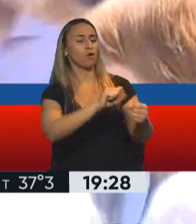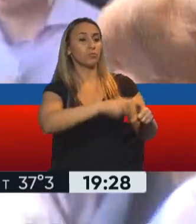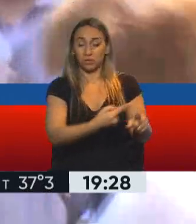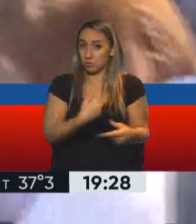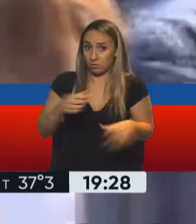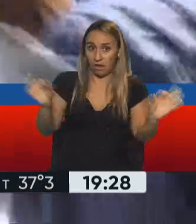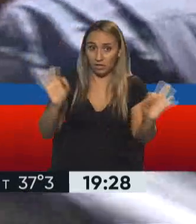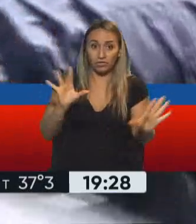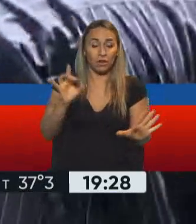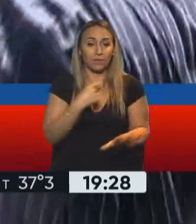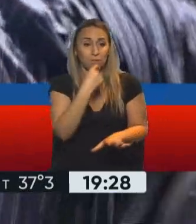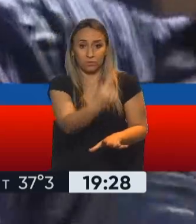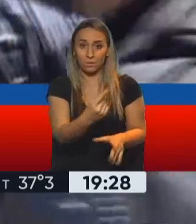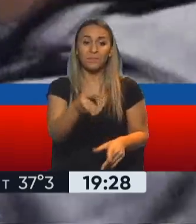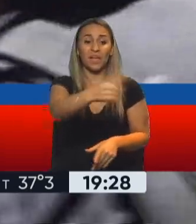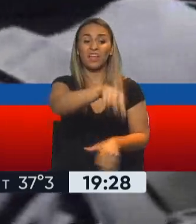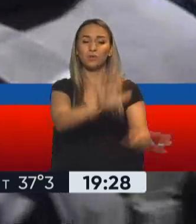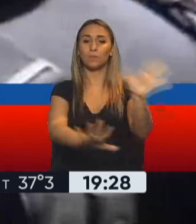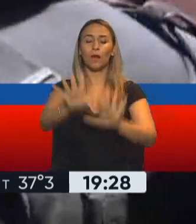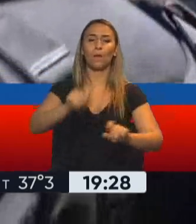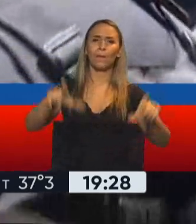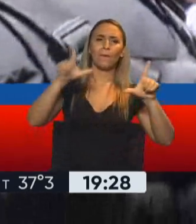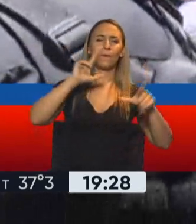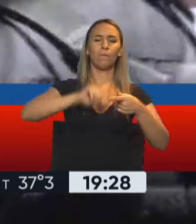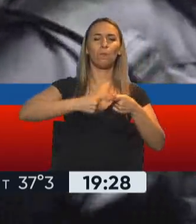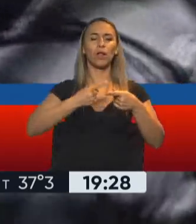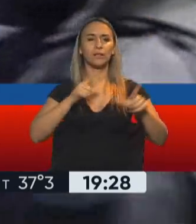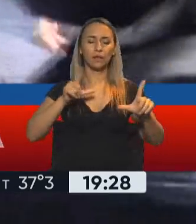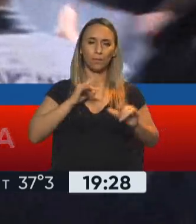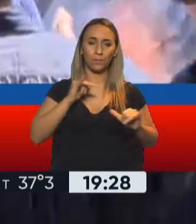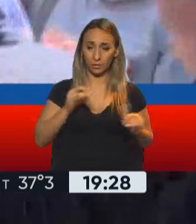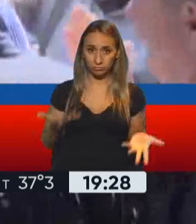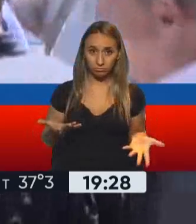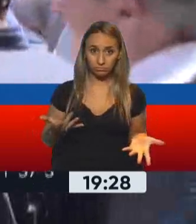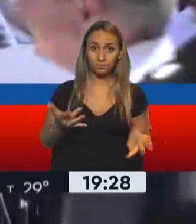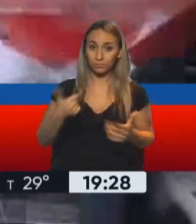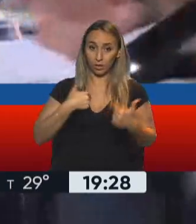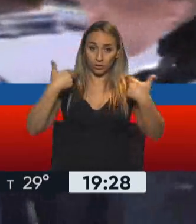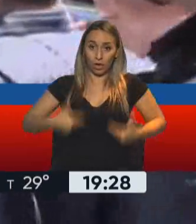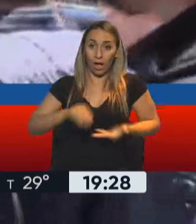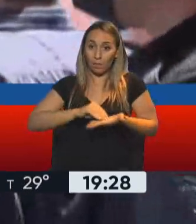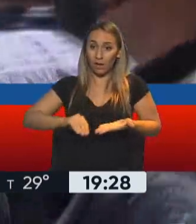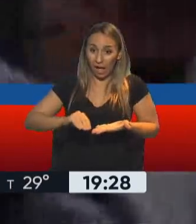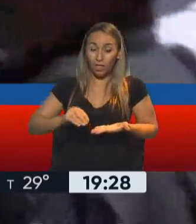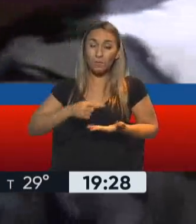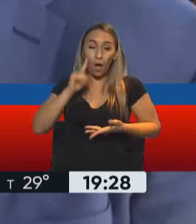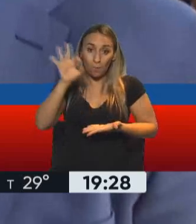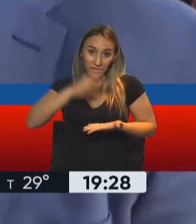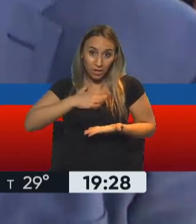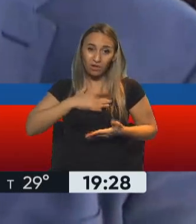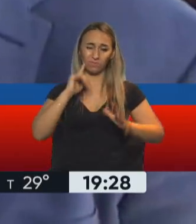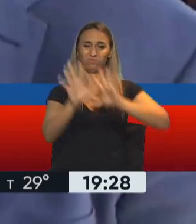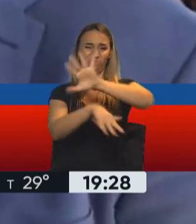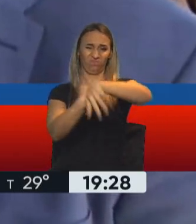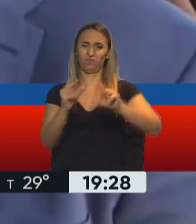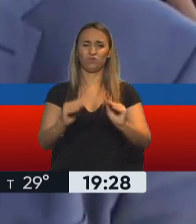político fueron ellos. Que dar mi opinión como abogado, a mí me parece que todo fue muy desprolijo, ¿no? Mezclar la